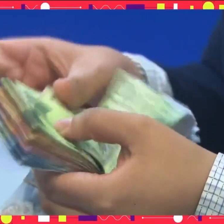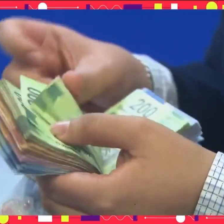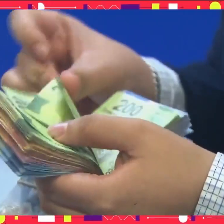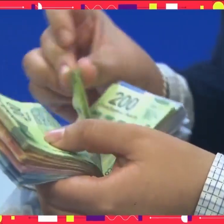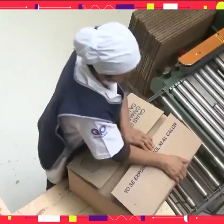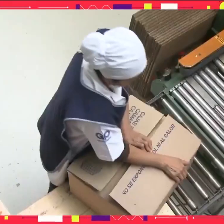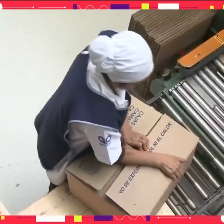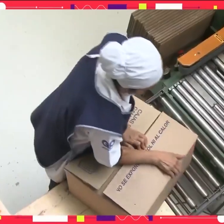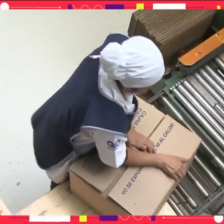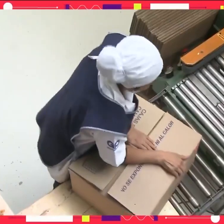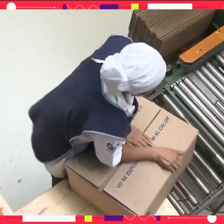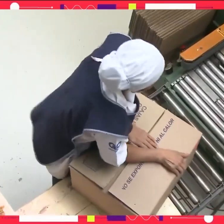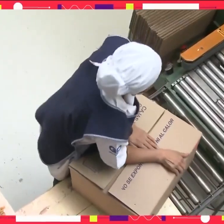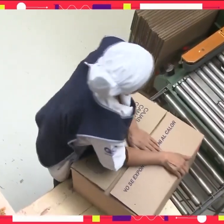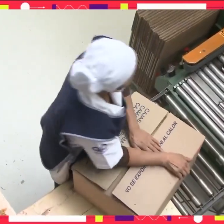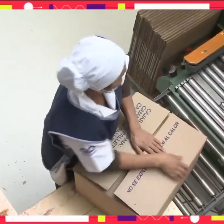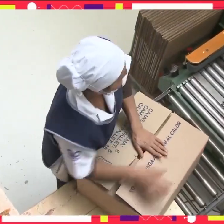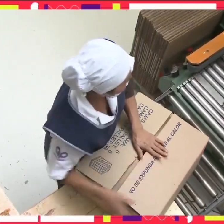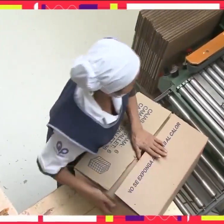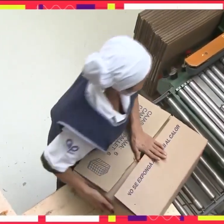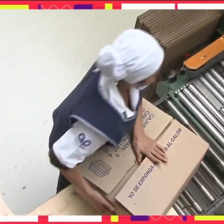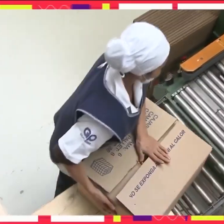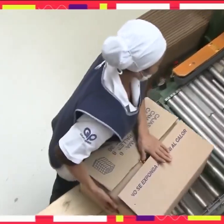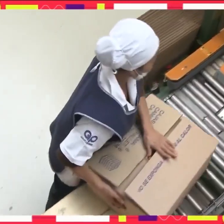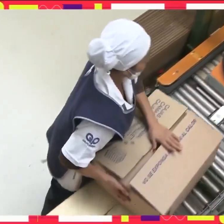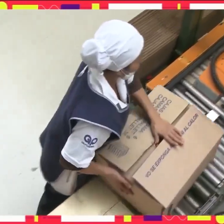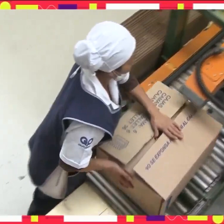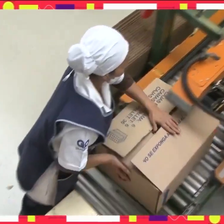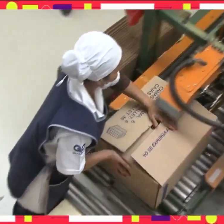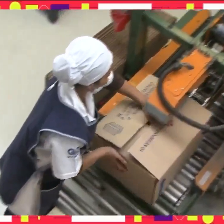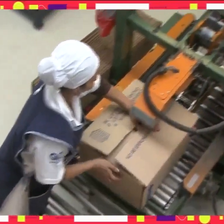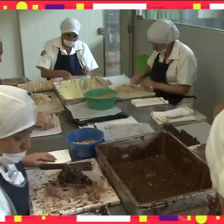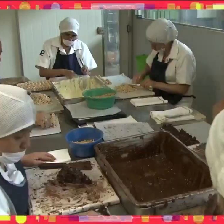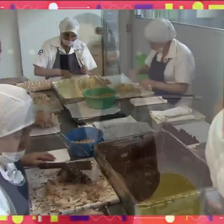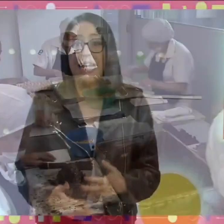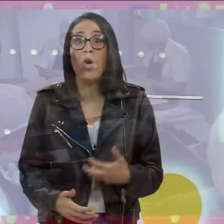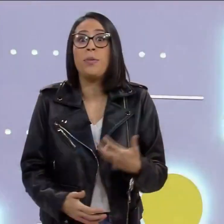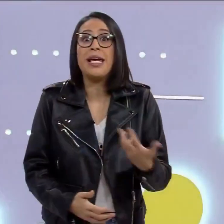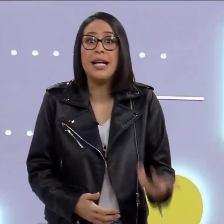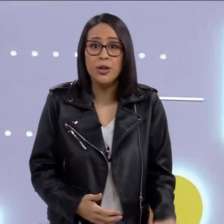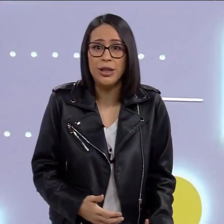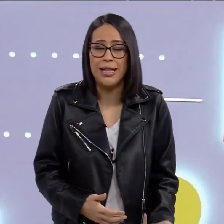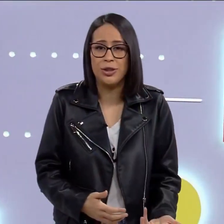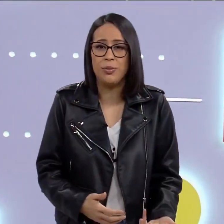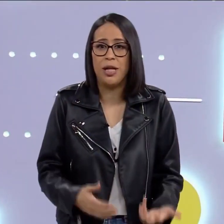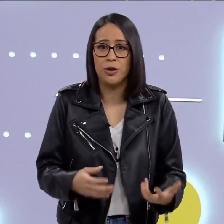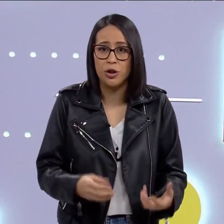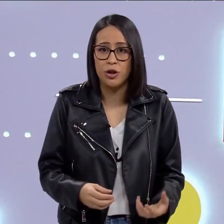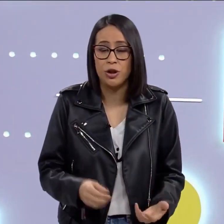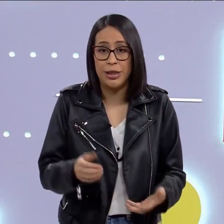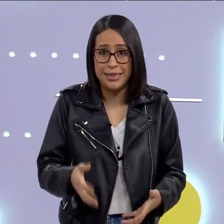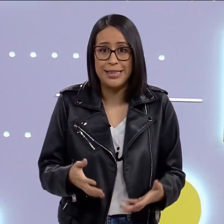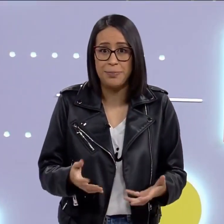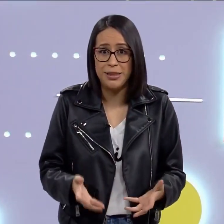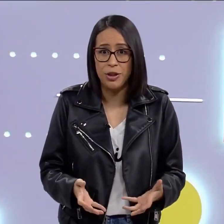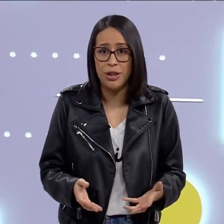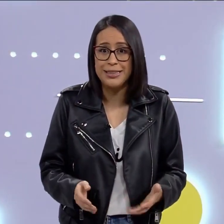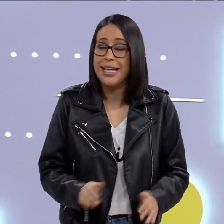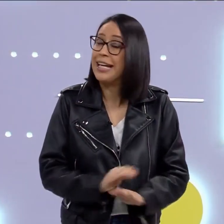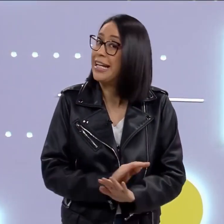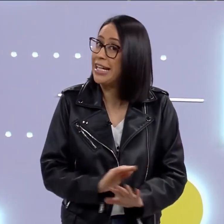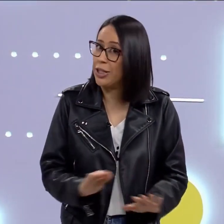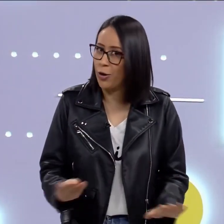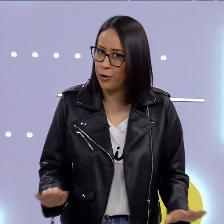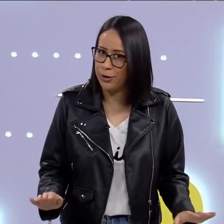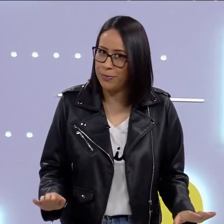el 100%. Y si, como dijo el presidente, en primera instancia será el gobierno quien asuma los costos de esas